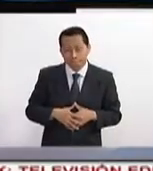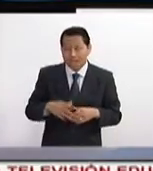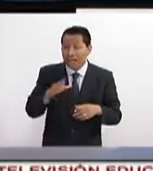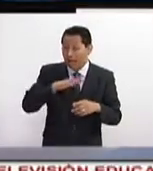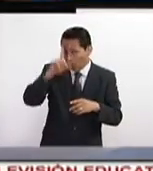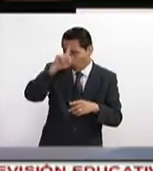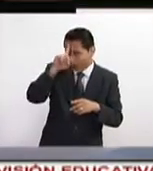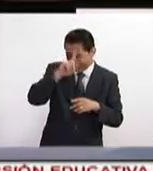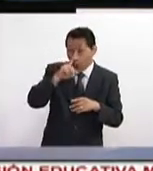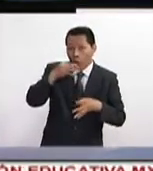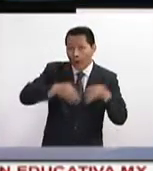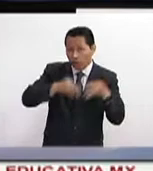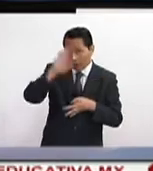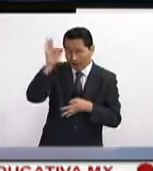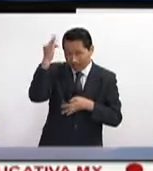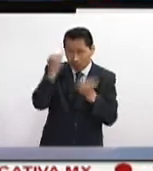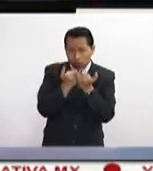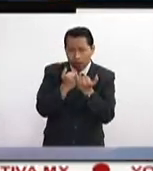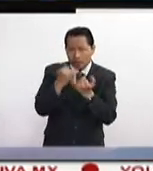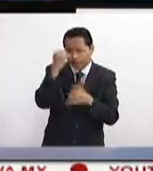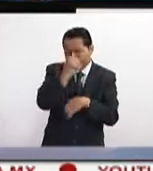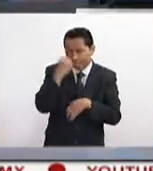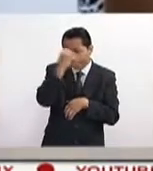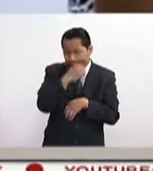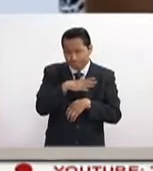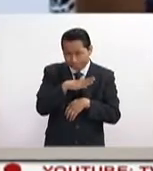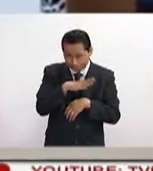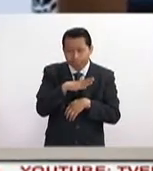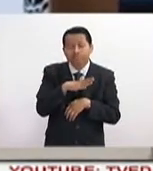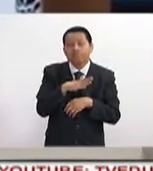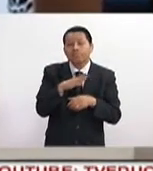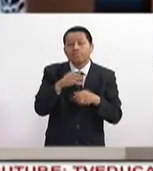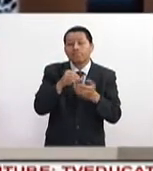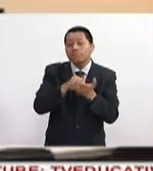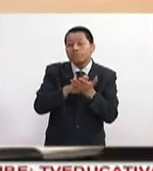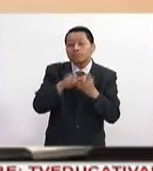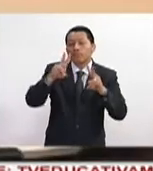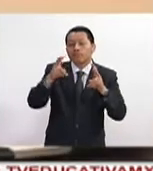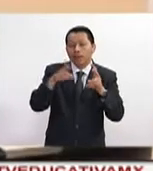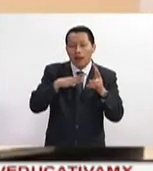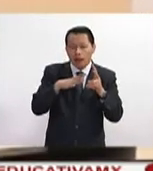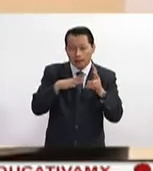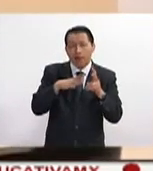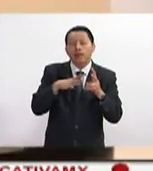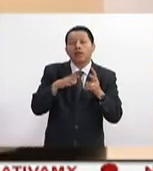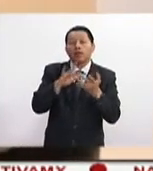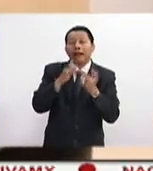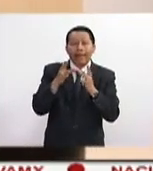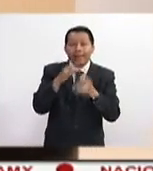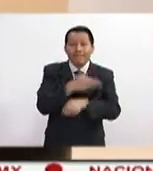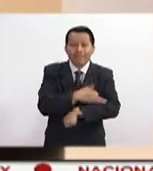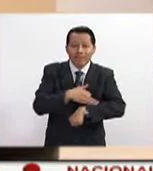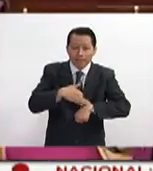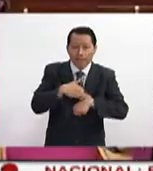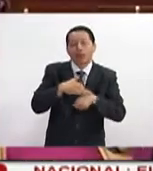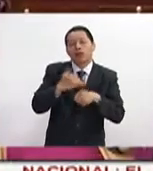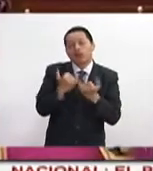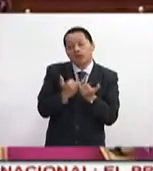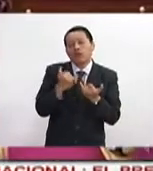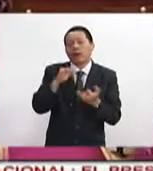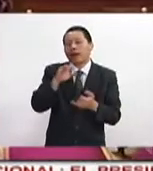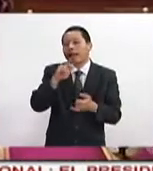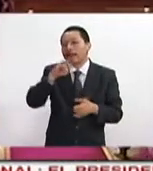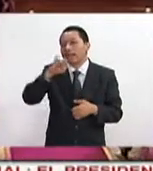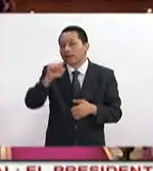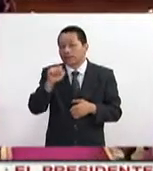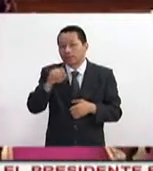El Consejo de la Judicatura Federal examinará un estudio llamado Estudio sobre Redes Familiares y Clientelares. Este